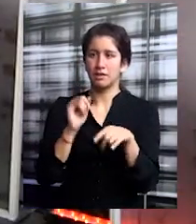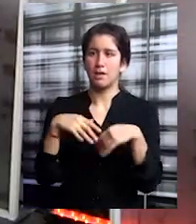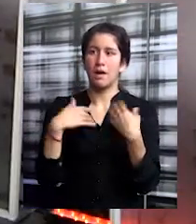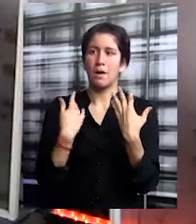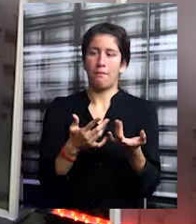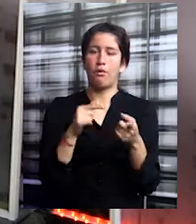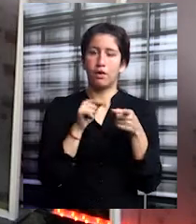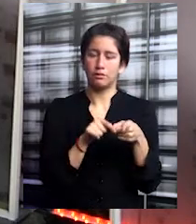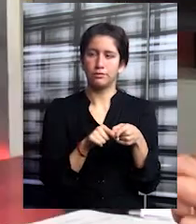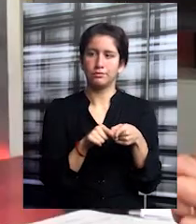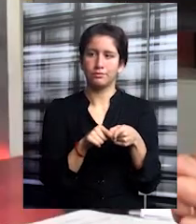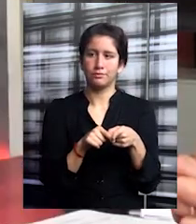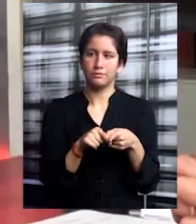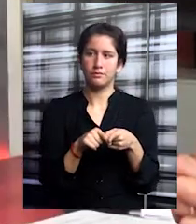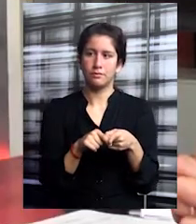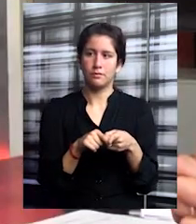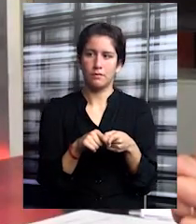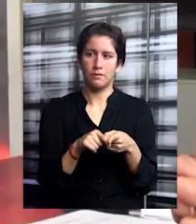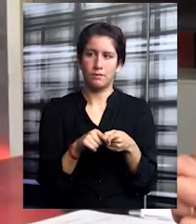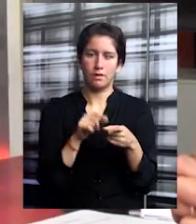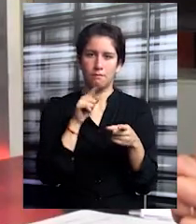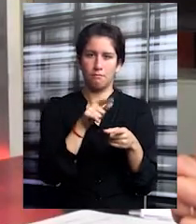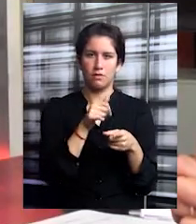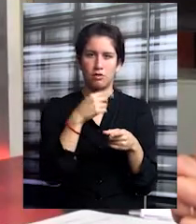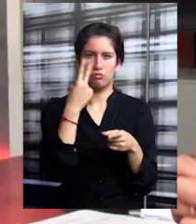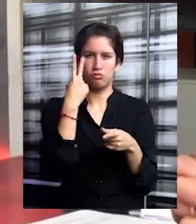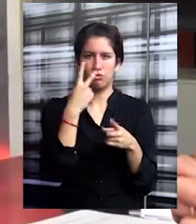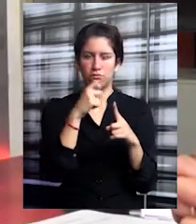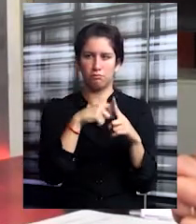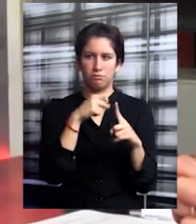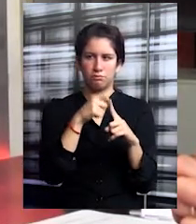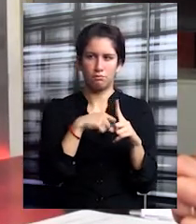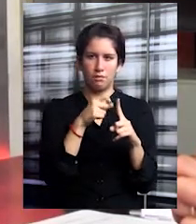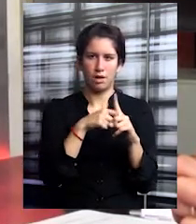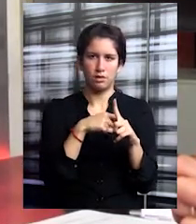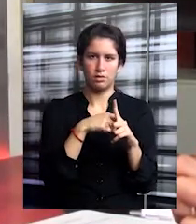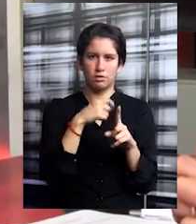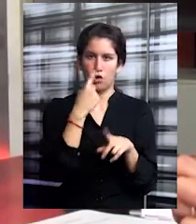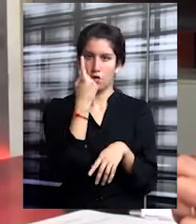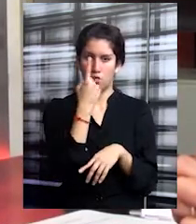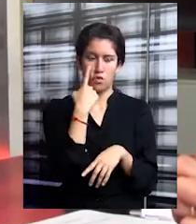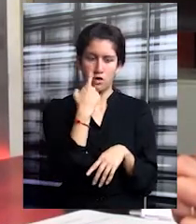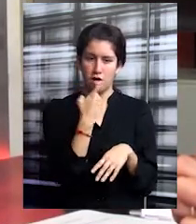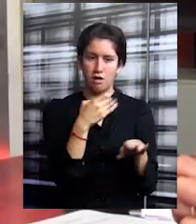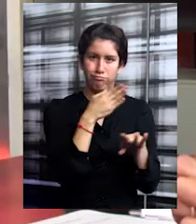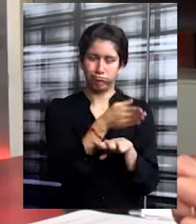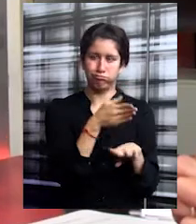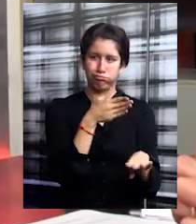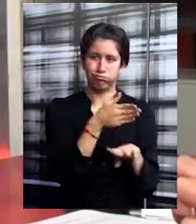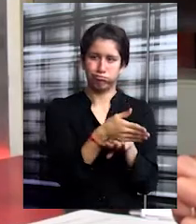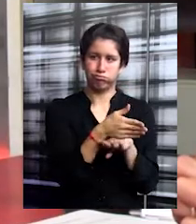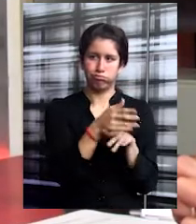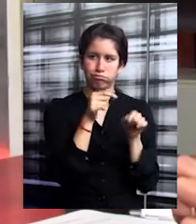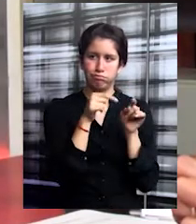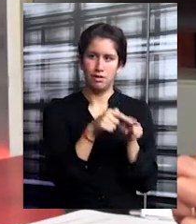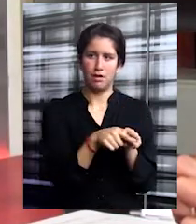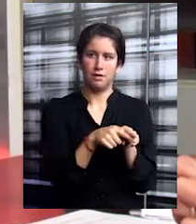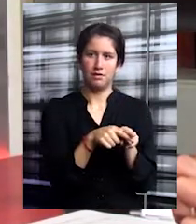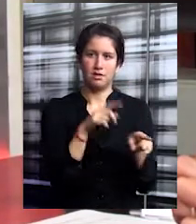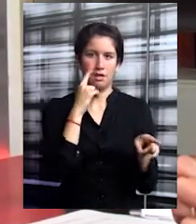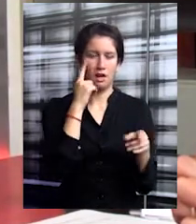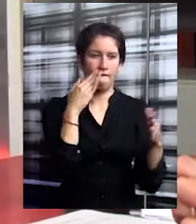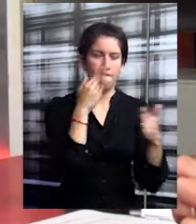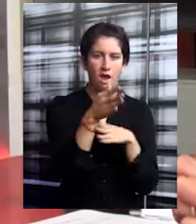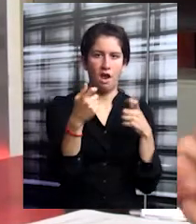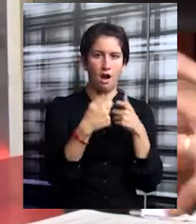lo son, pero que son 2 meses en que no se ha ido un día. Ese es el tema. Yo no estoy pidiendo que vaya para allá,